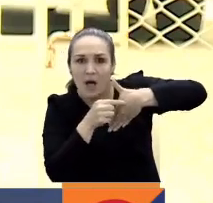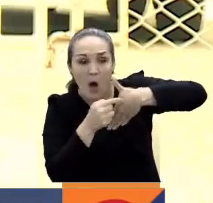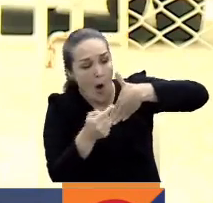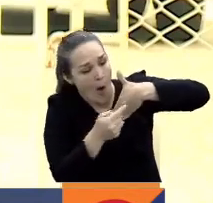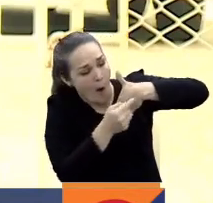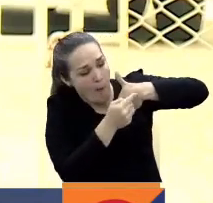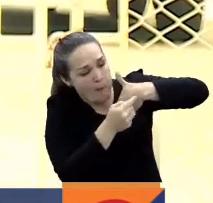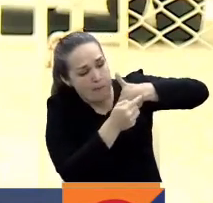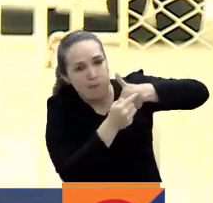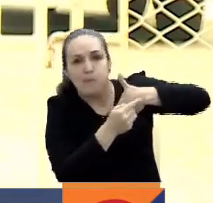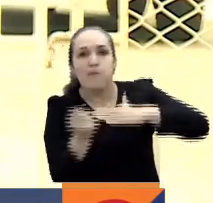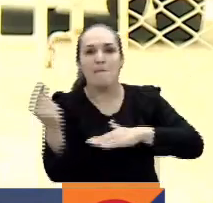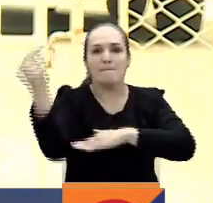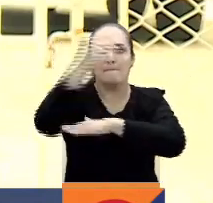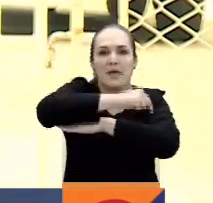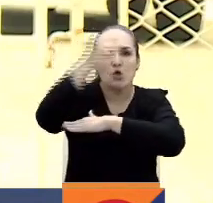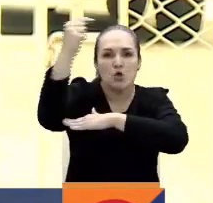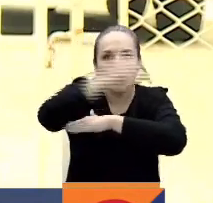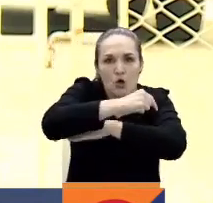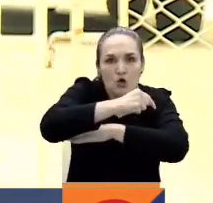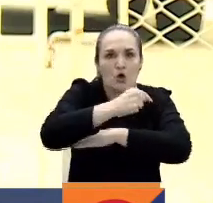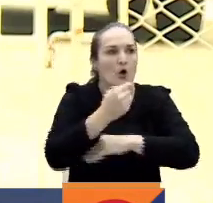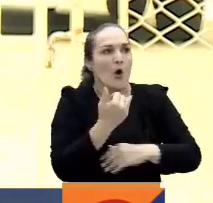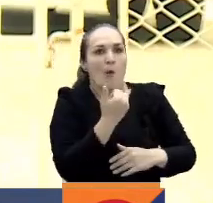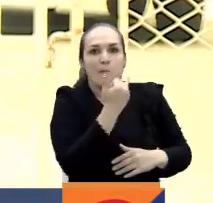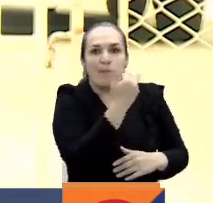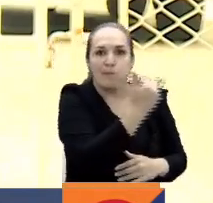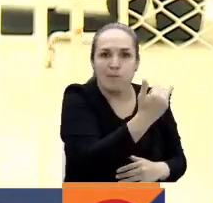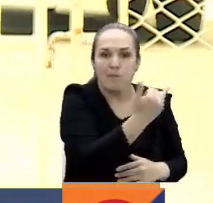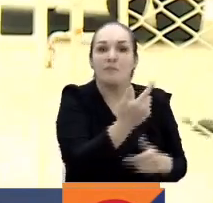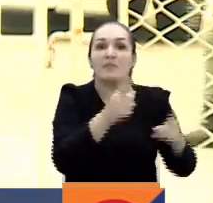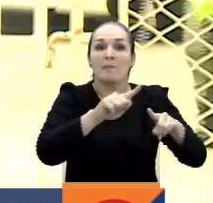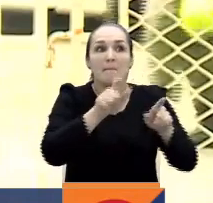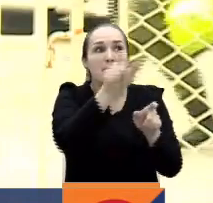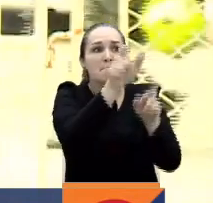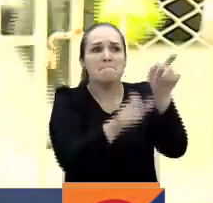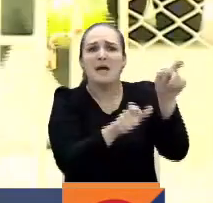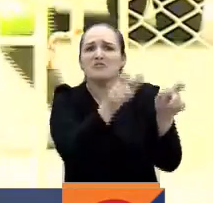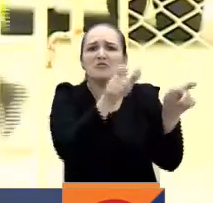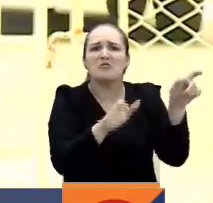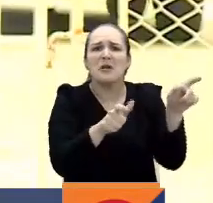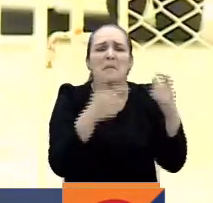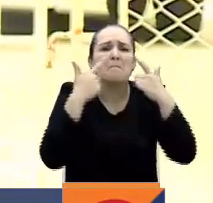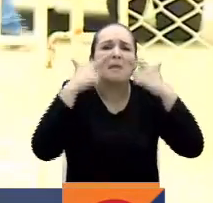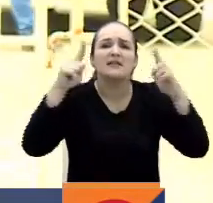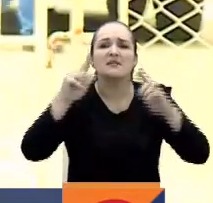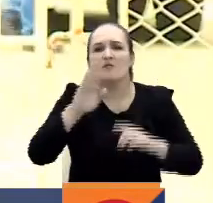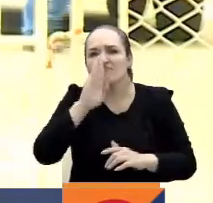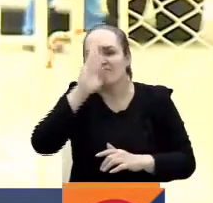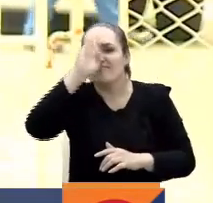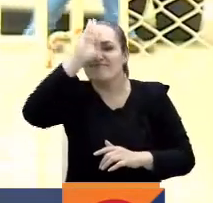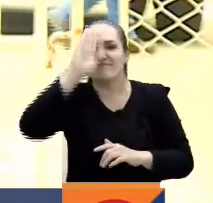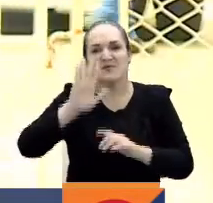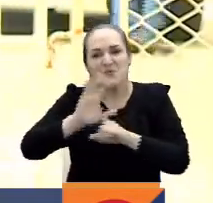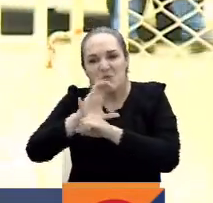campos petroleros, con una población un poco ajena a nuestra tradición